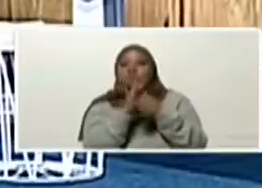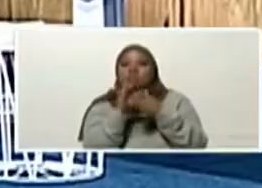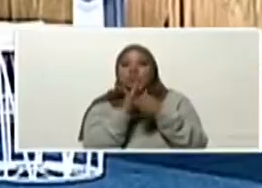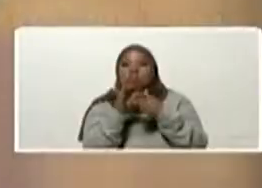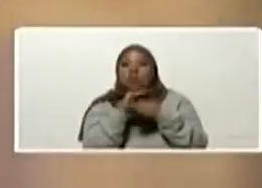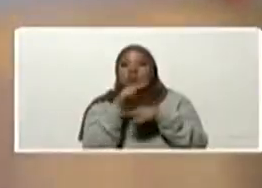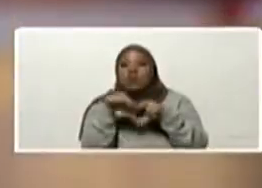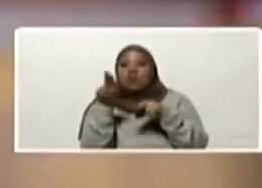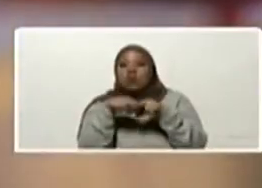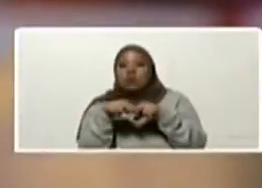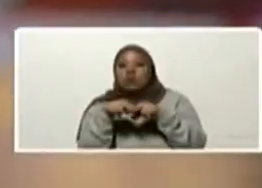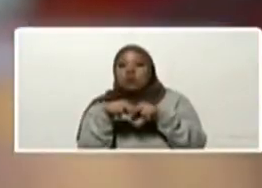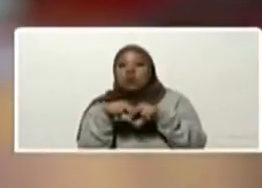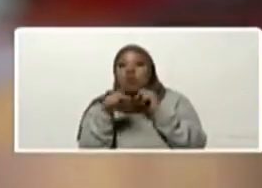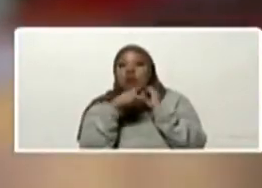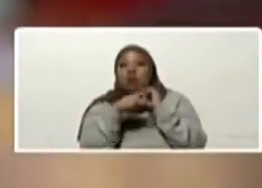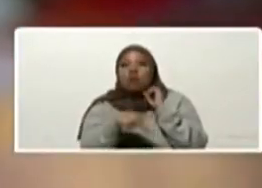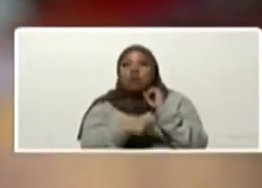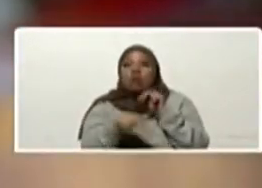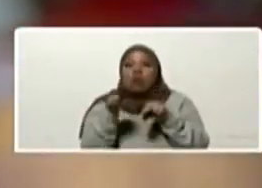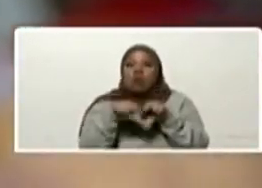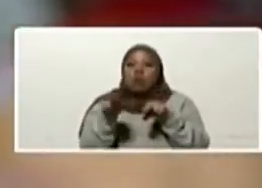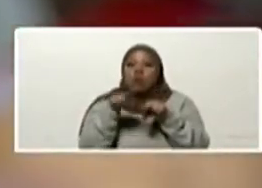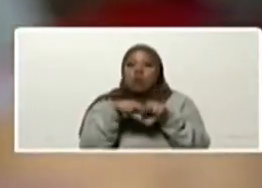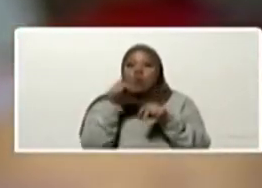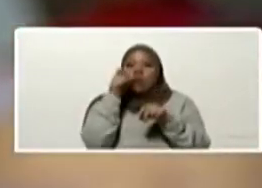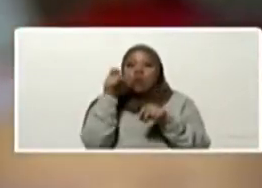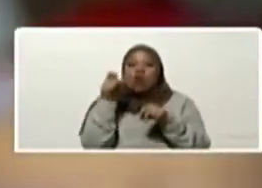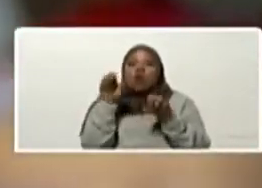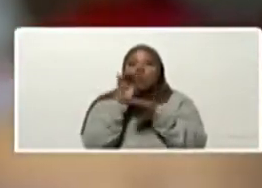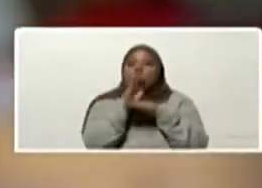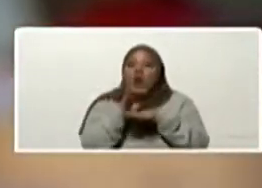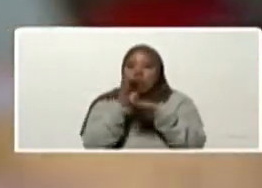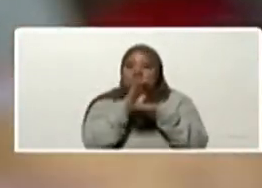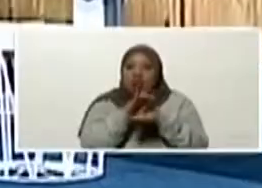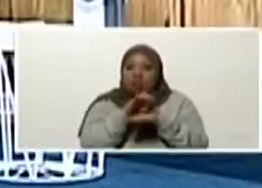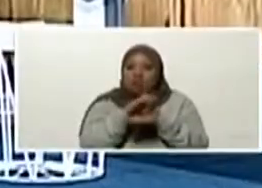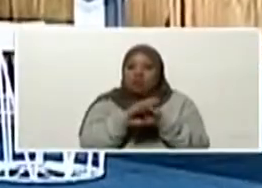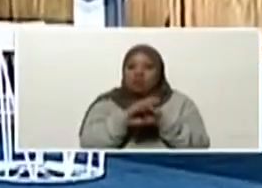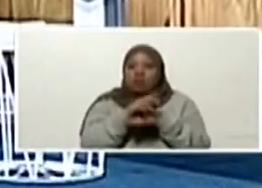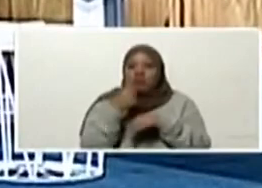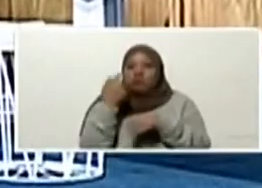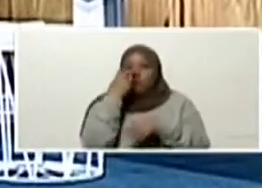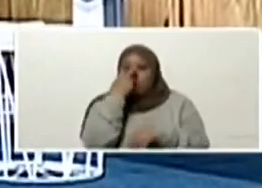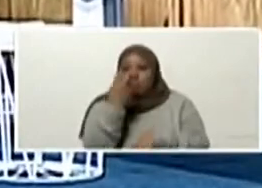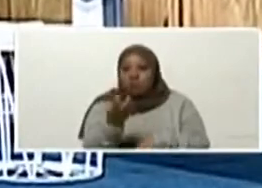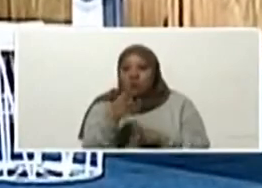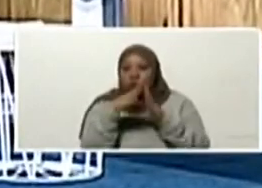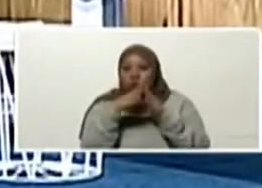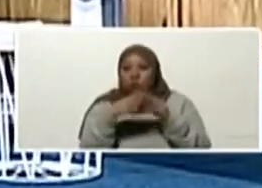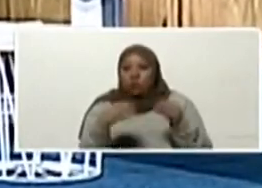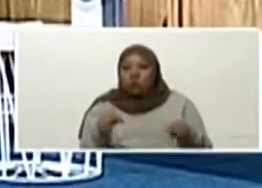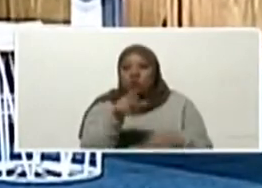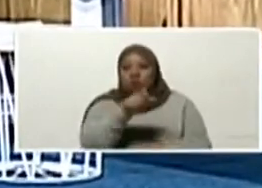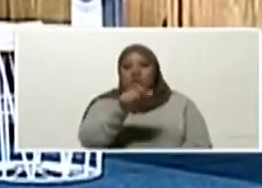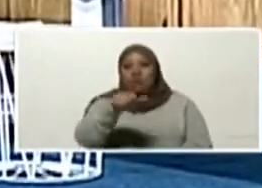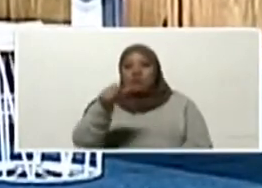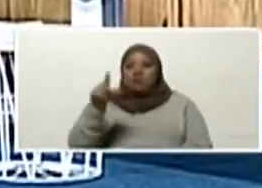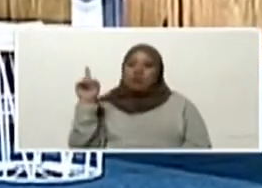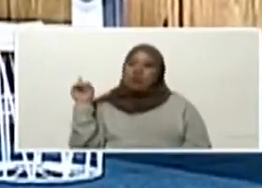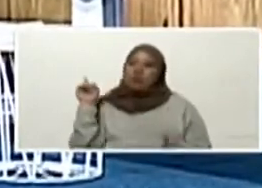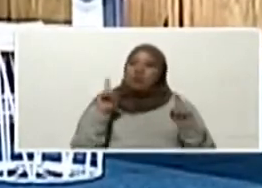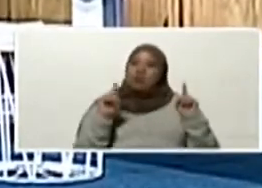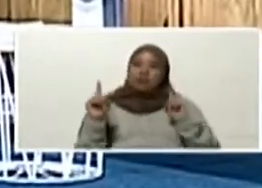del pequeño guardaparques. Qué cosas tan bonitas, ¿verdad? Bueno, entonces yo invito a todos y a todas. Vengan para